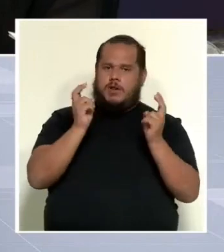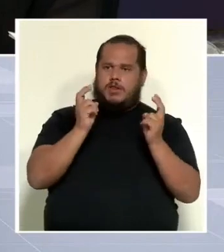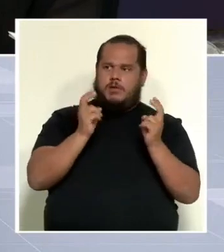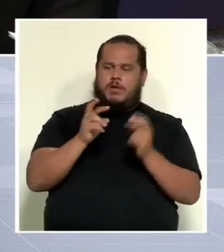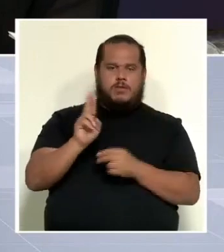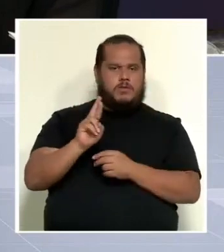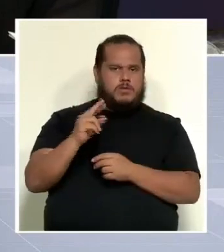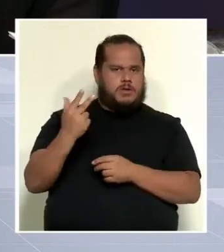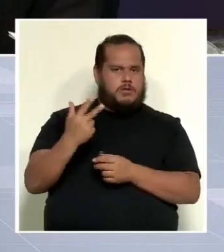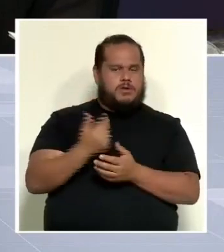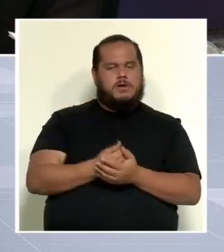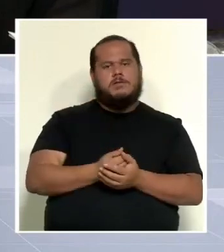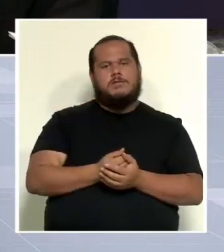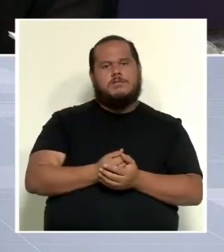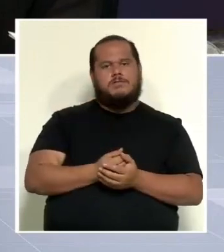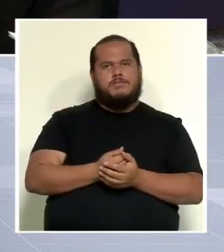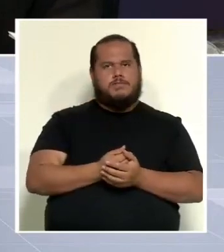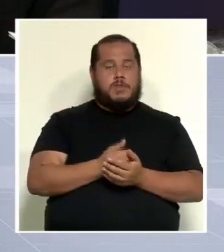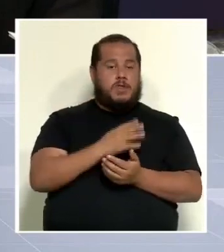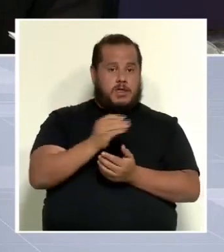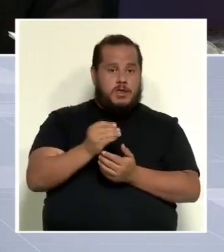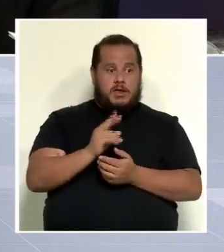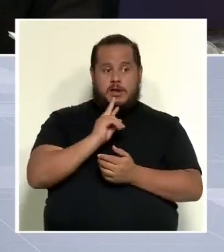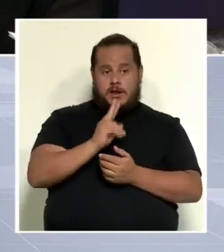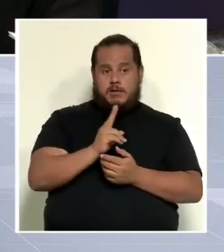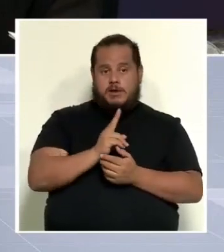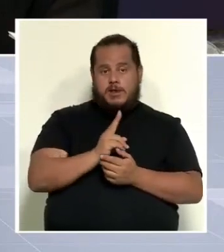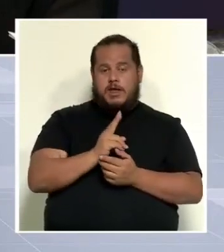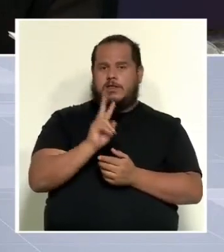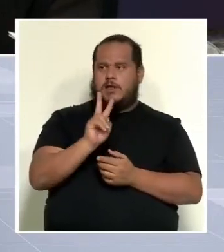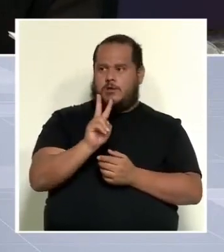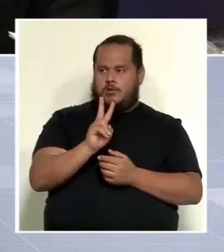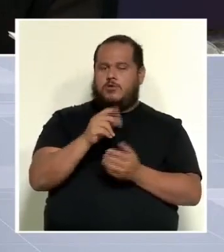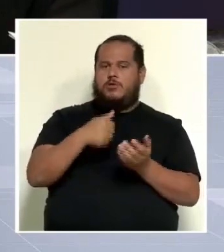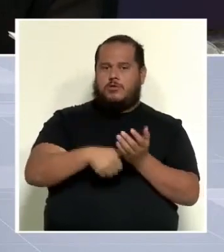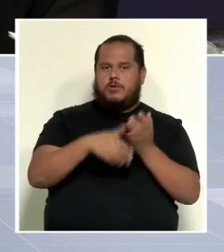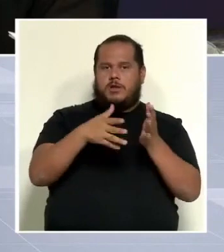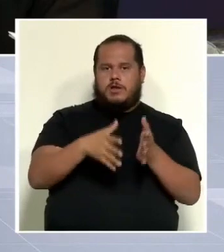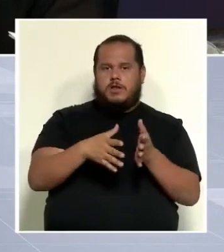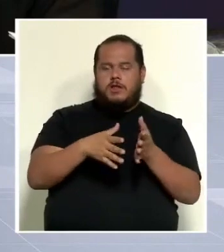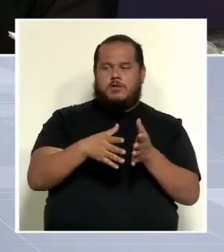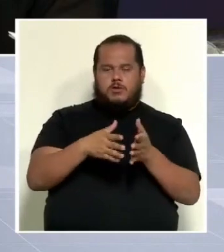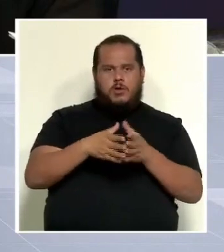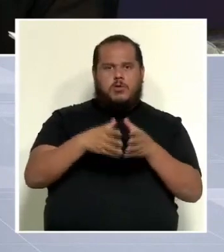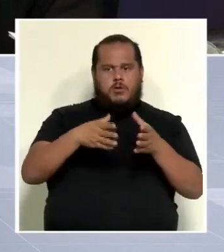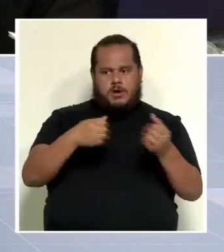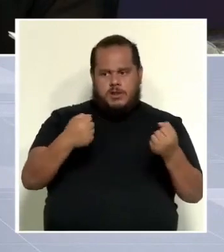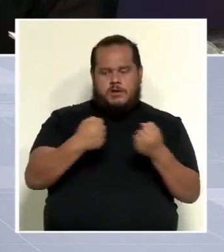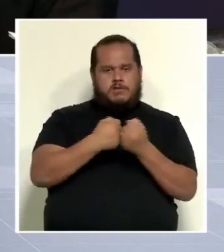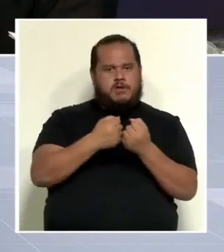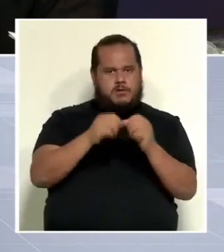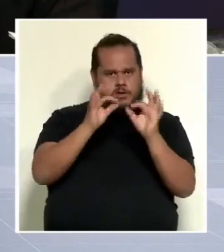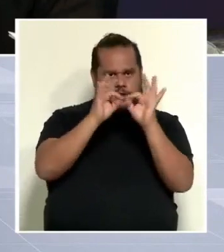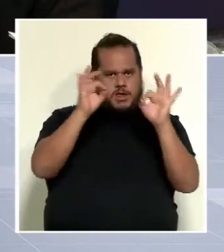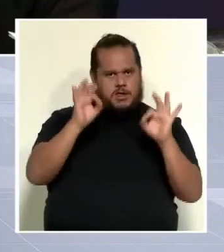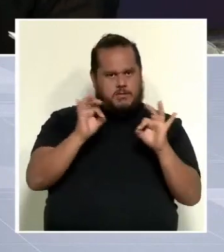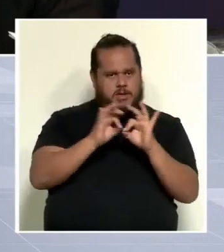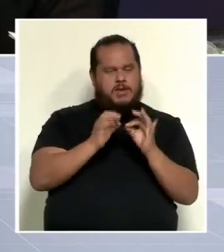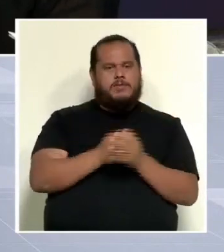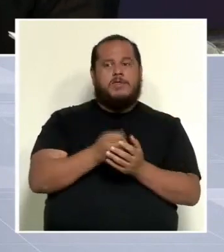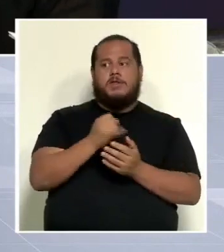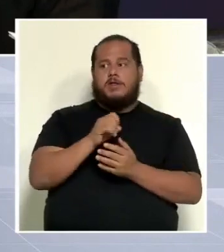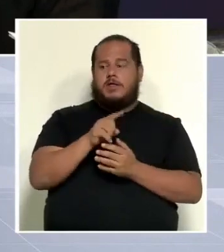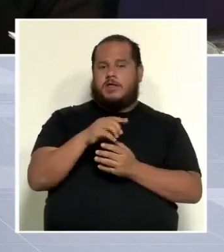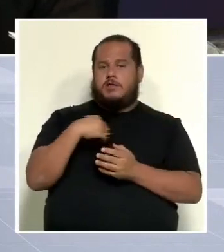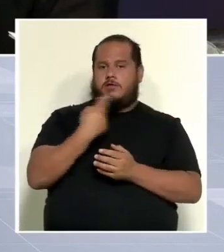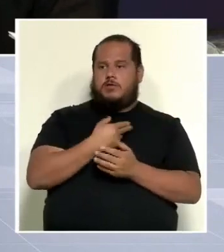don Rodrigo. Y la verdad es que los dos son candidatos con grandes retos de imagen. Entonces, si aquí